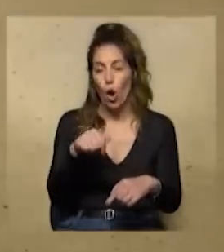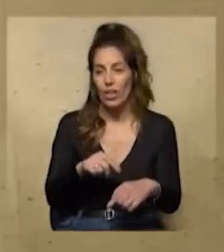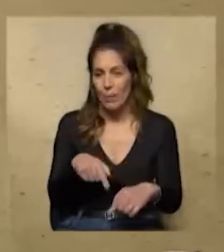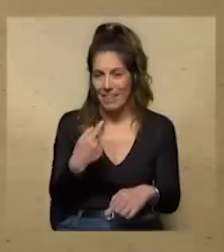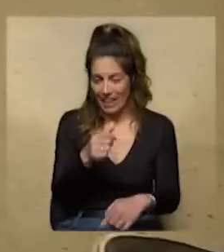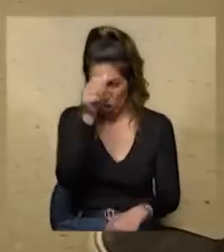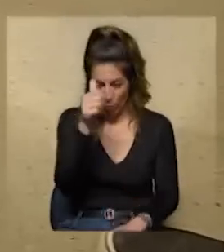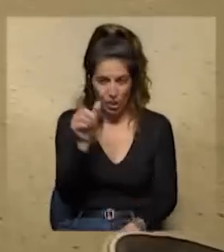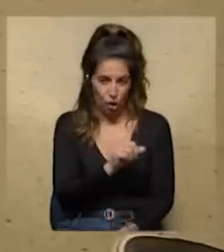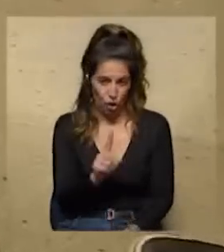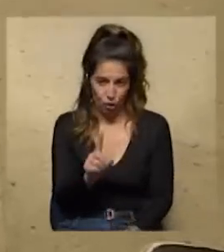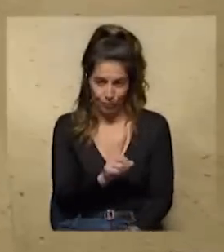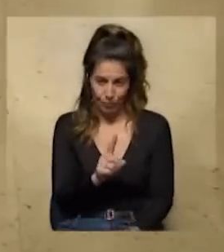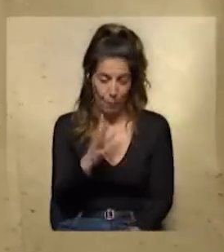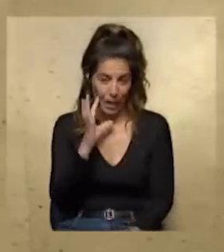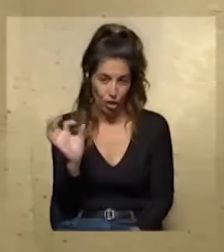domingo